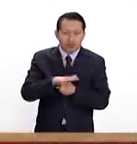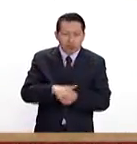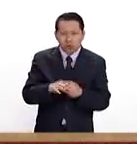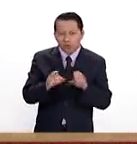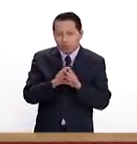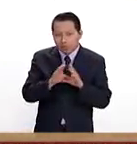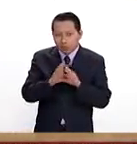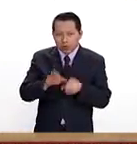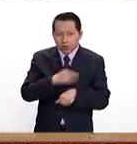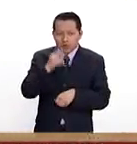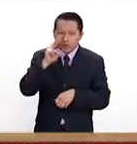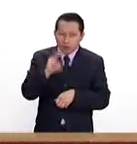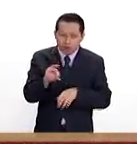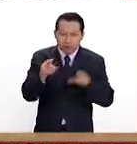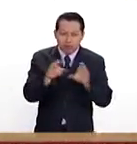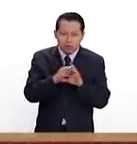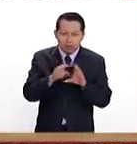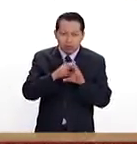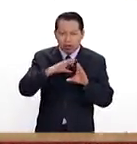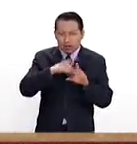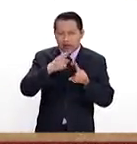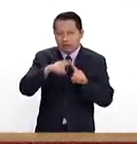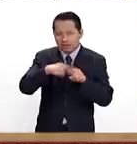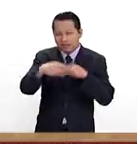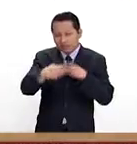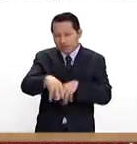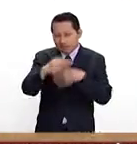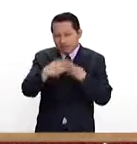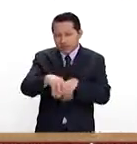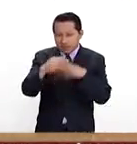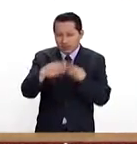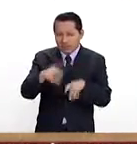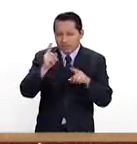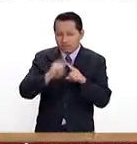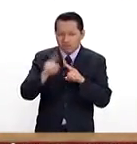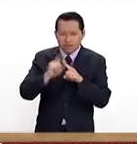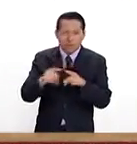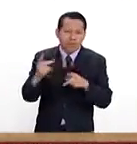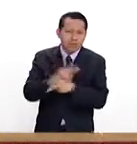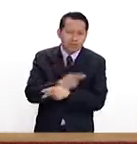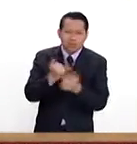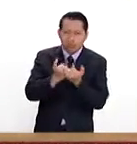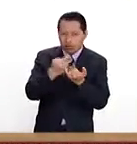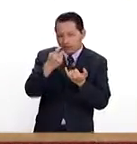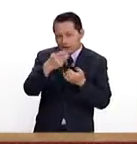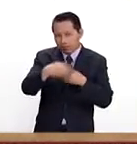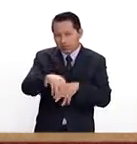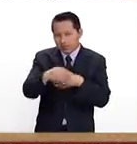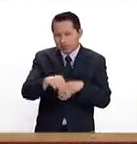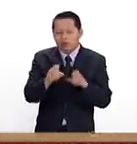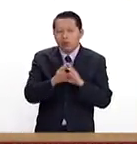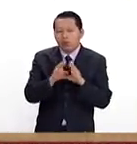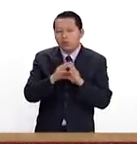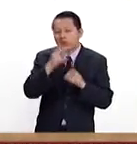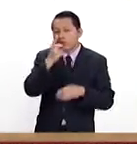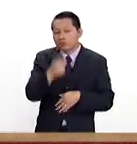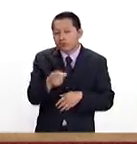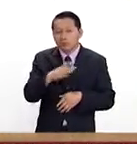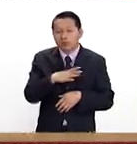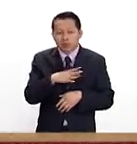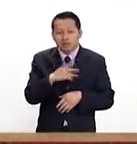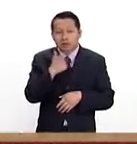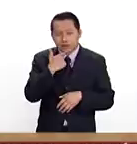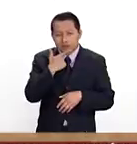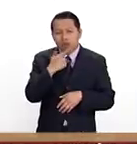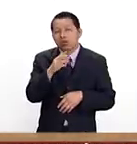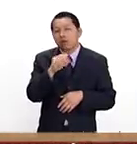Si ven lo que hicieron varios de los manifestantes o de lo que pasó en estas marchas, fue lo que llaman en inglés